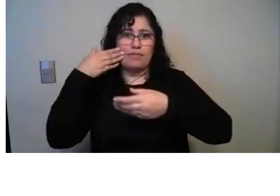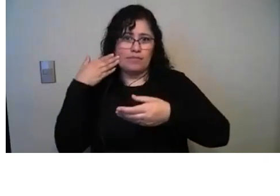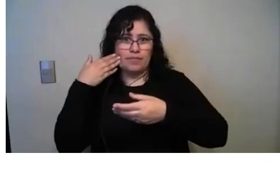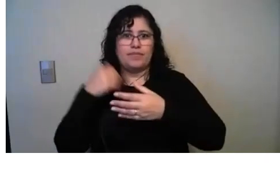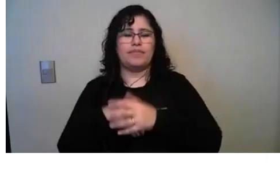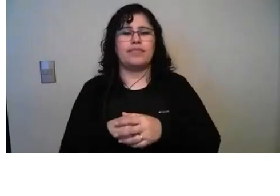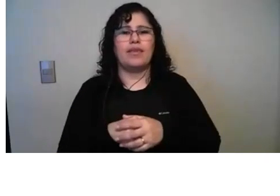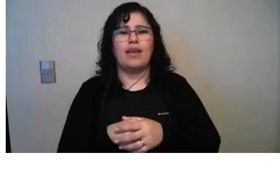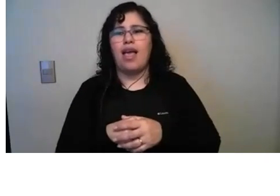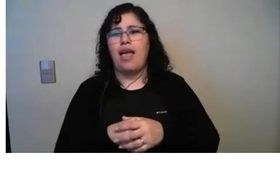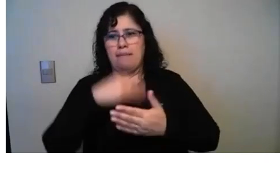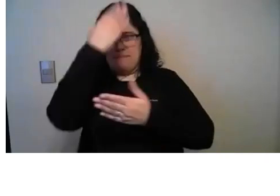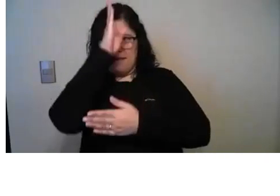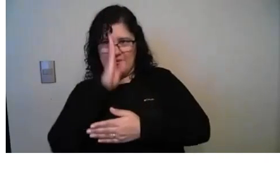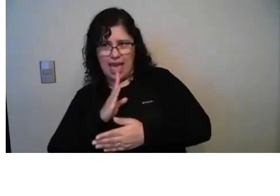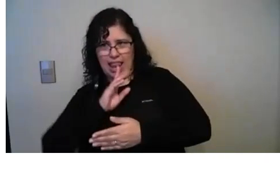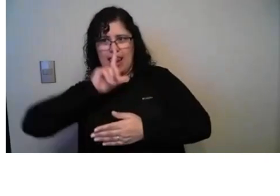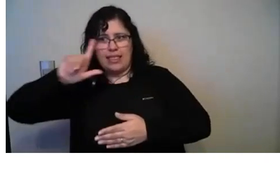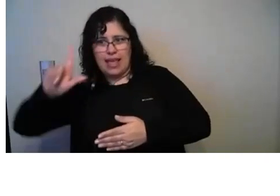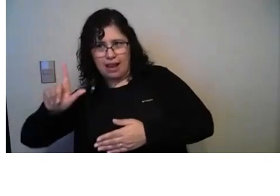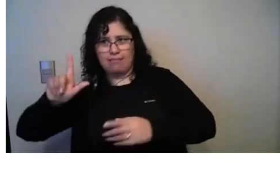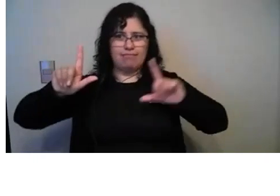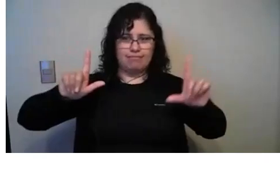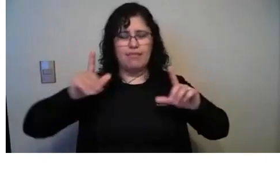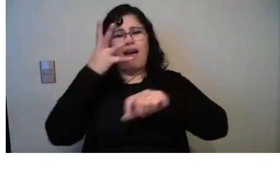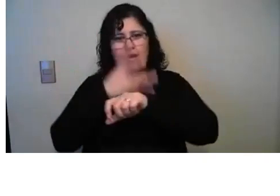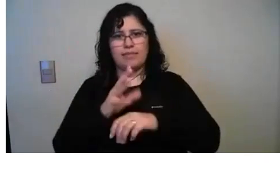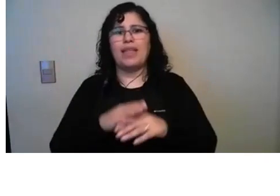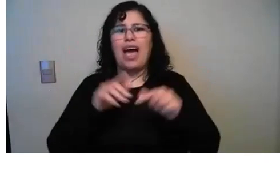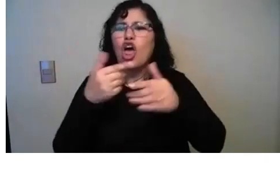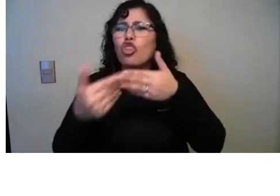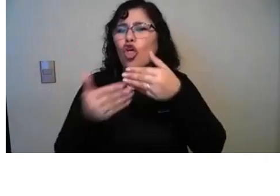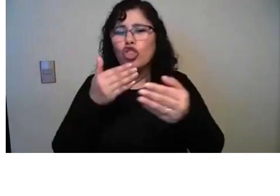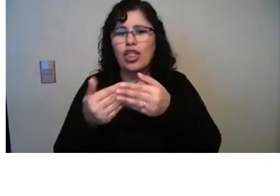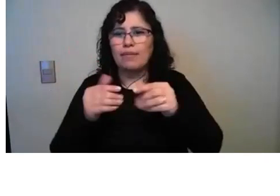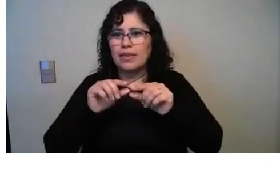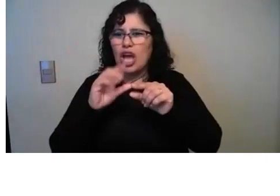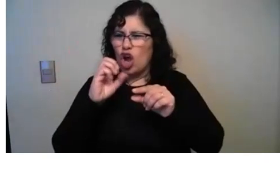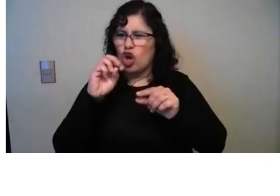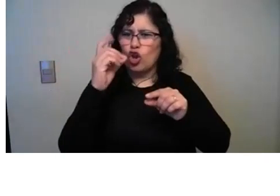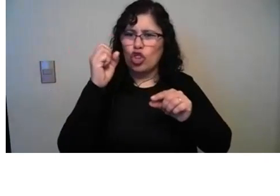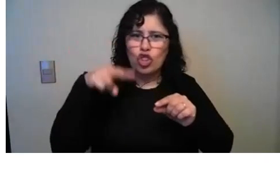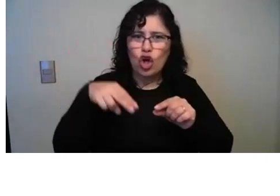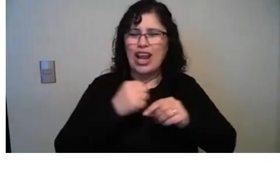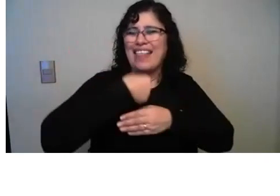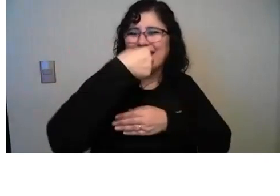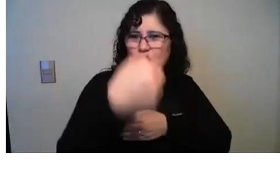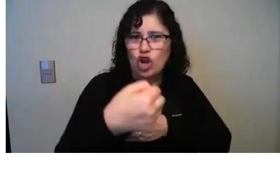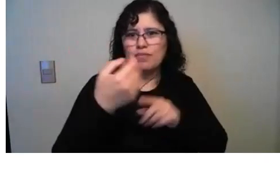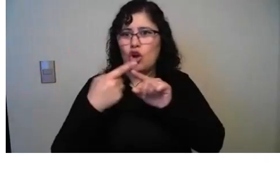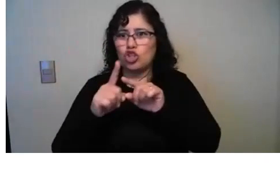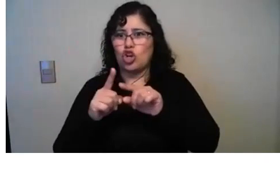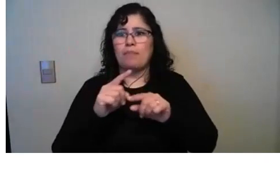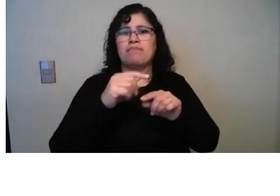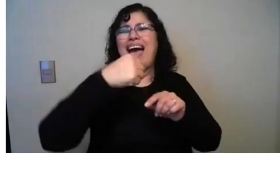otro lateral. Ambos por el cordón anterior, pero uno es medial y el otro es lateral.